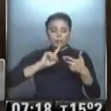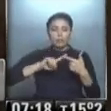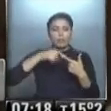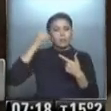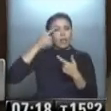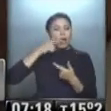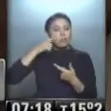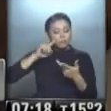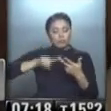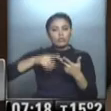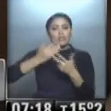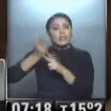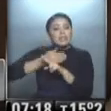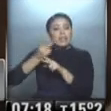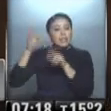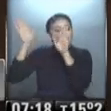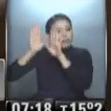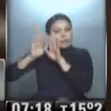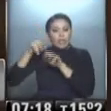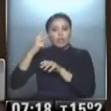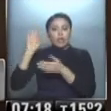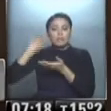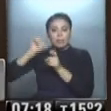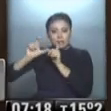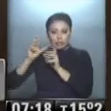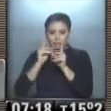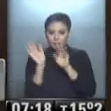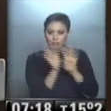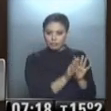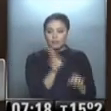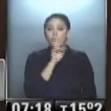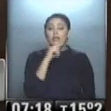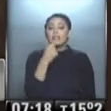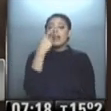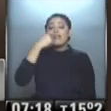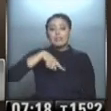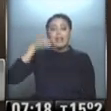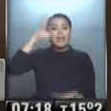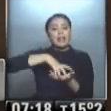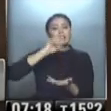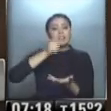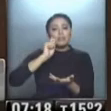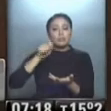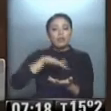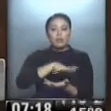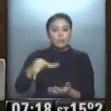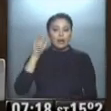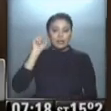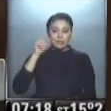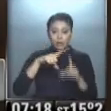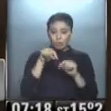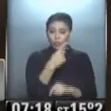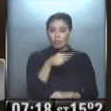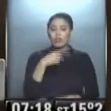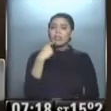haberse cometido con el concurso premeditado de dos o más personas porque finalmente el tribunal oral criminal número 1 de zárate-campana dictaminó la